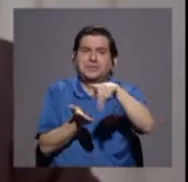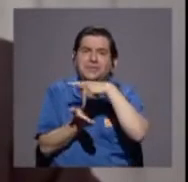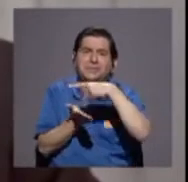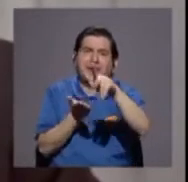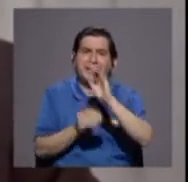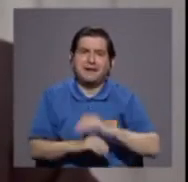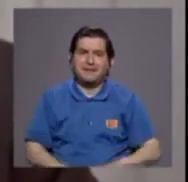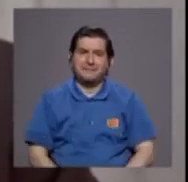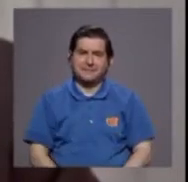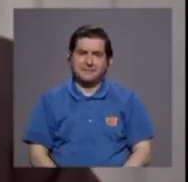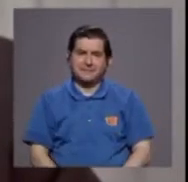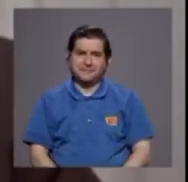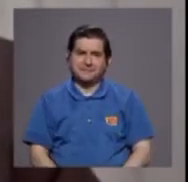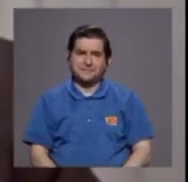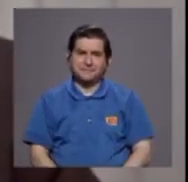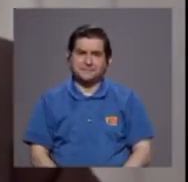Entonces,